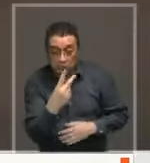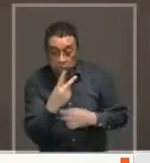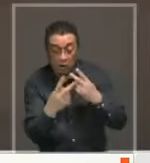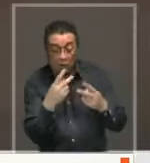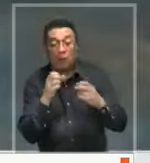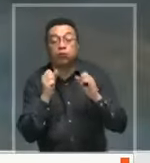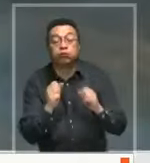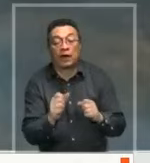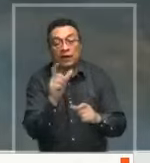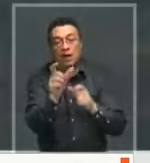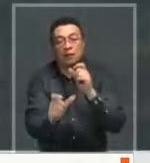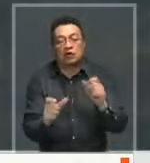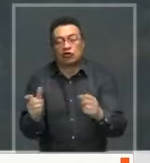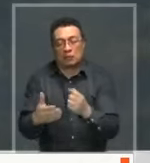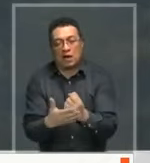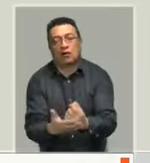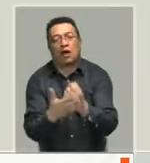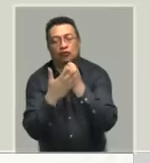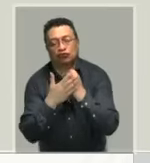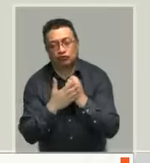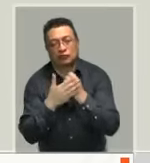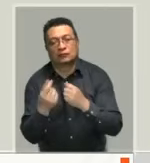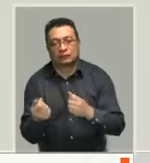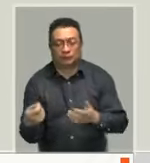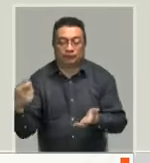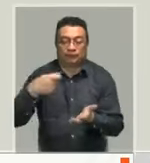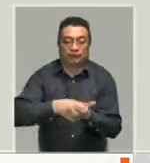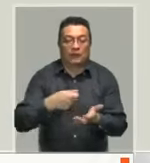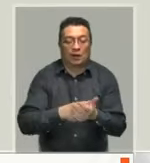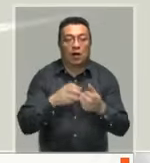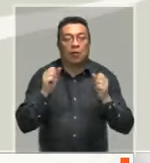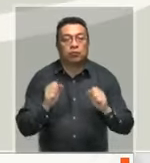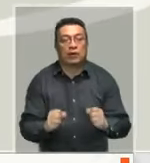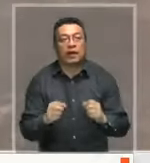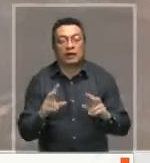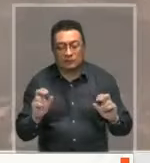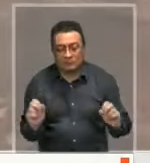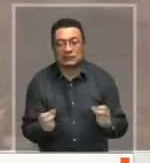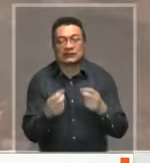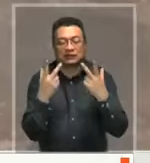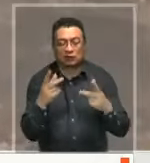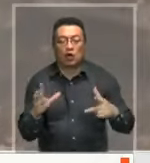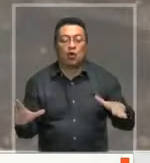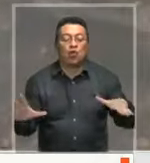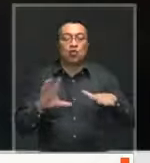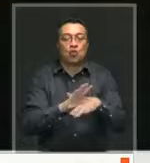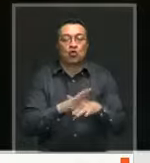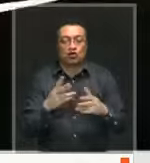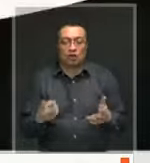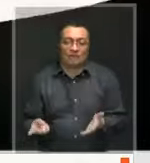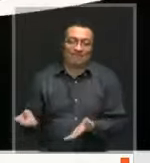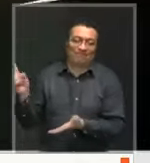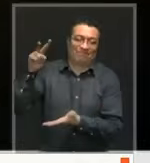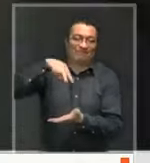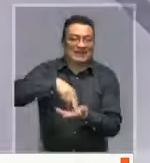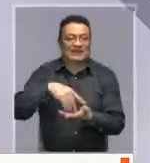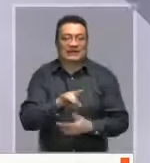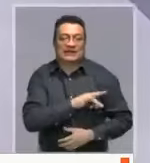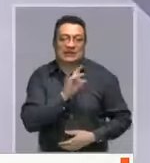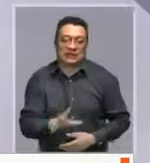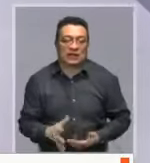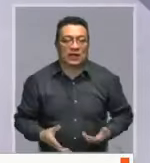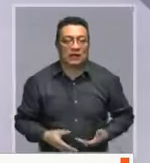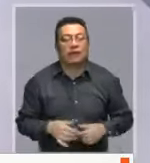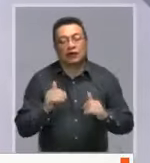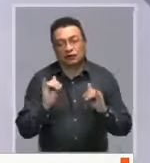pueda aportar dinero y poder levantar, como dice, juntos levantamos Chile, ¿no? Como siempre, nos